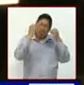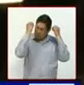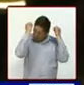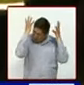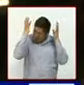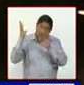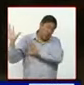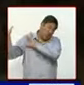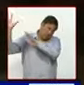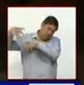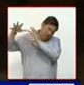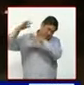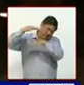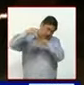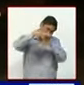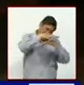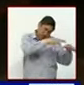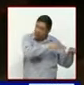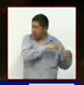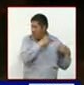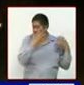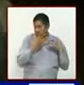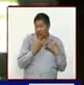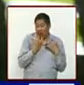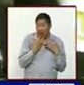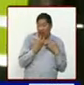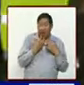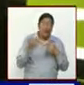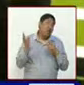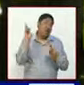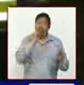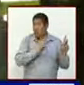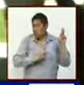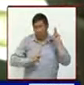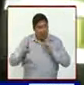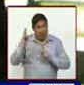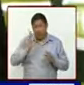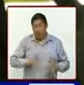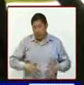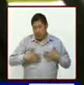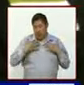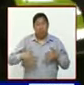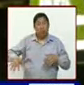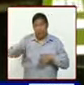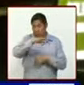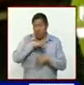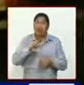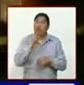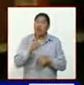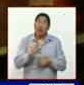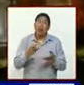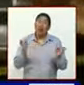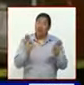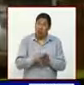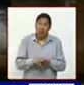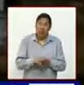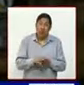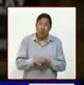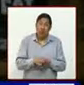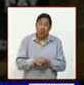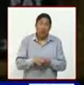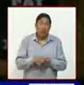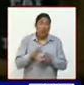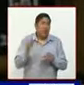muchos destrozos, ha causado mucha susceptibilidad y preocupación entre la ciudadanía que vive por este sector y que en realidad estaba cerrada esta vía,